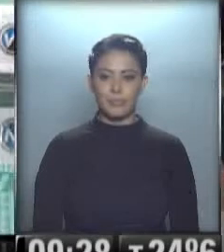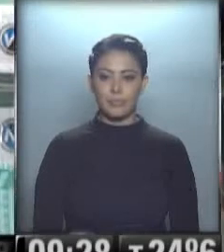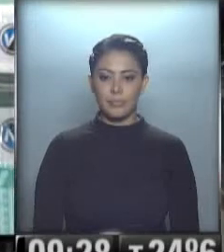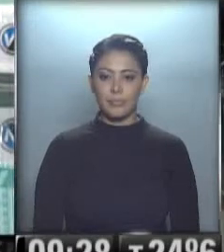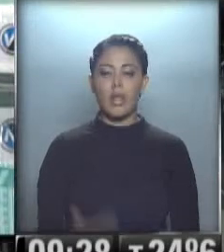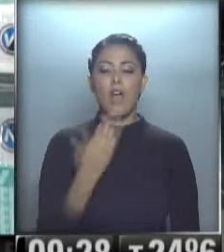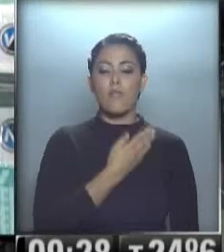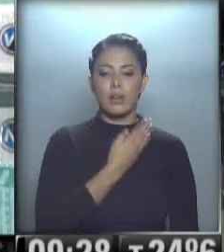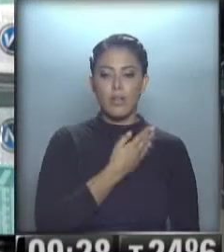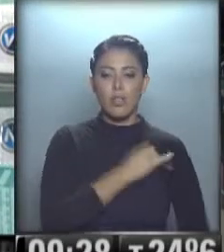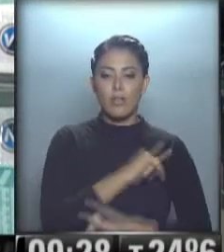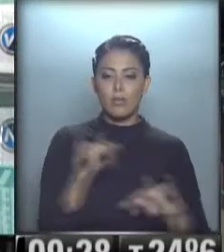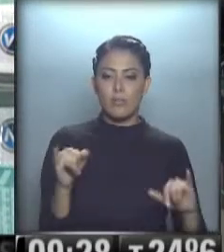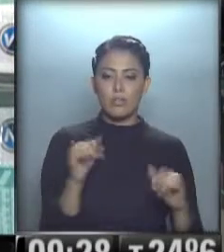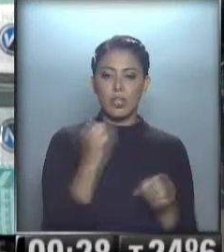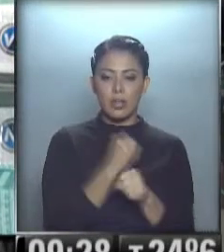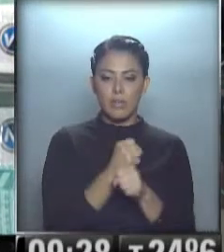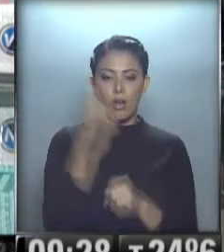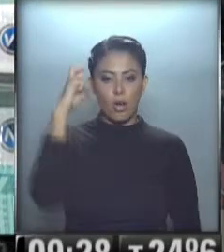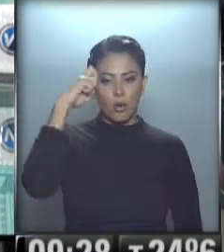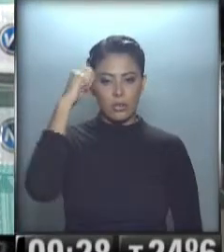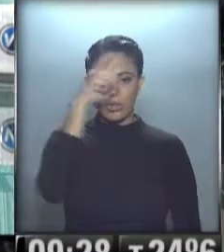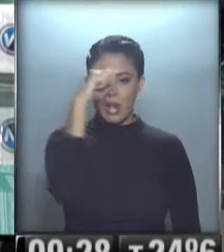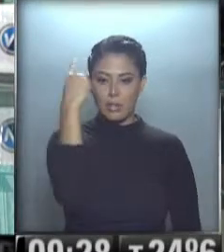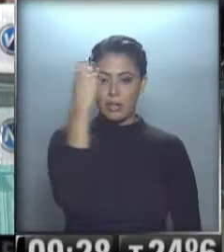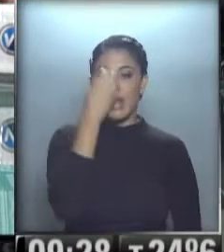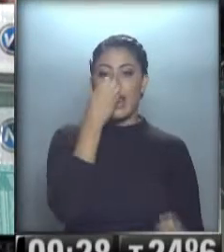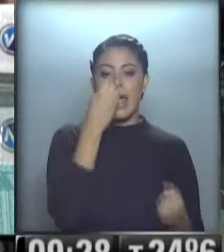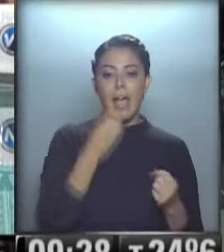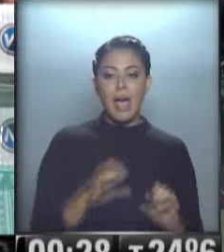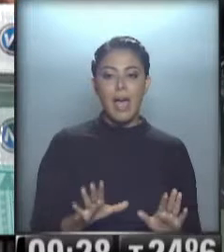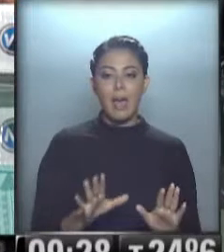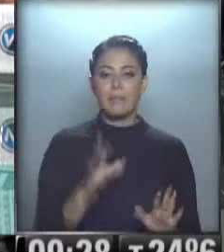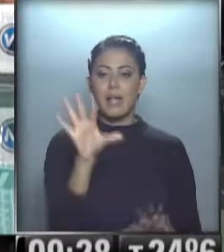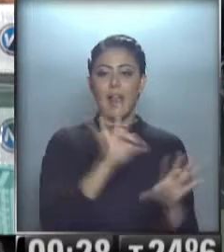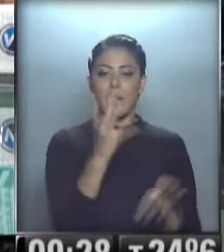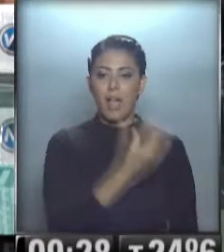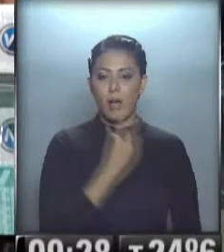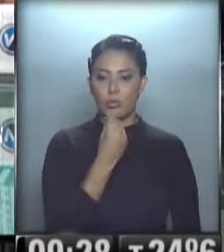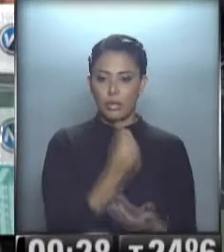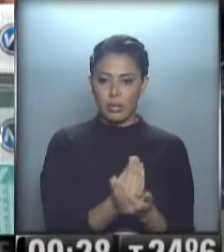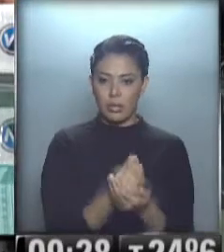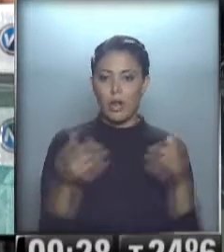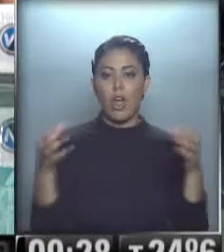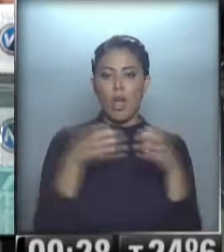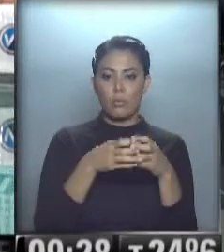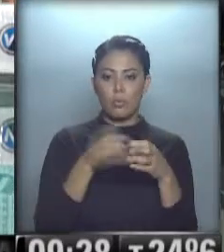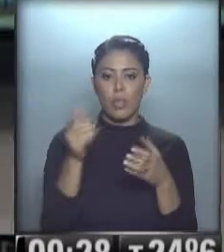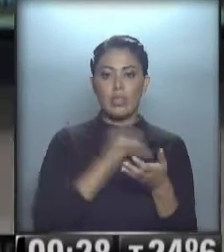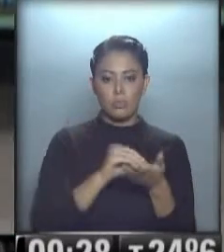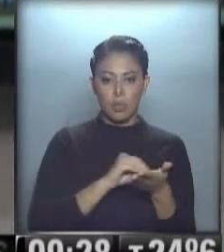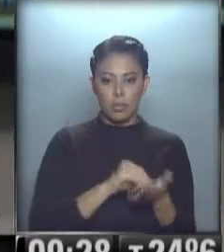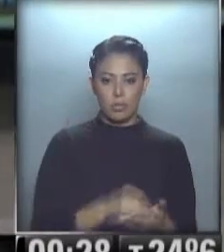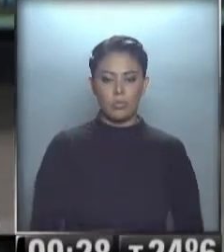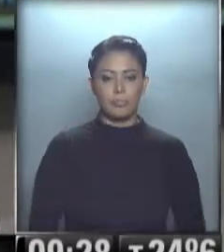fernando fraquelli con la actividad en el congreso nacional donde empiezan a definirse las autoridades en este caso en la comisión de diputados